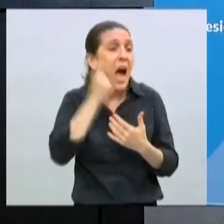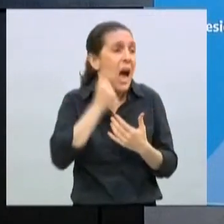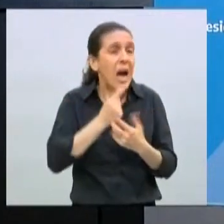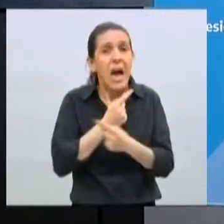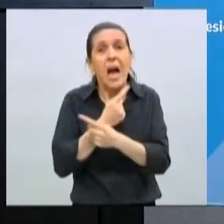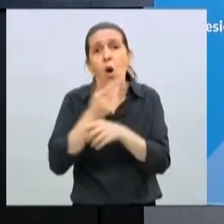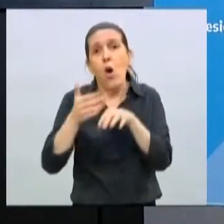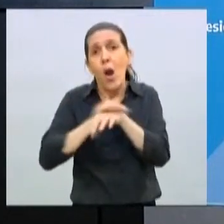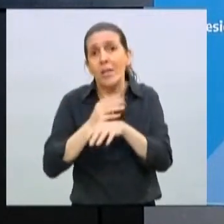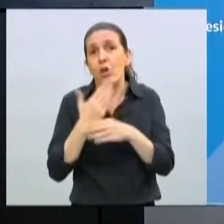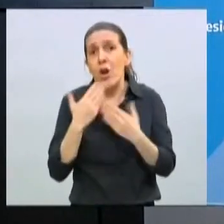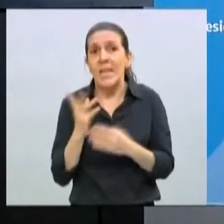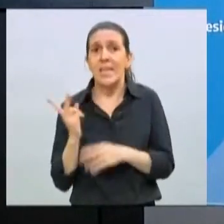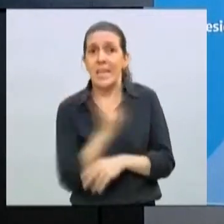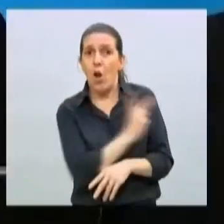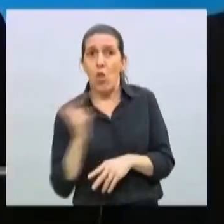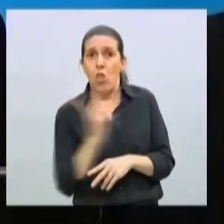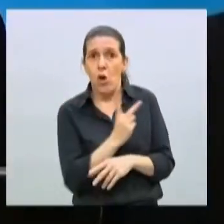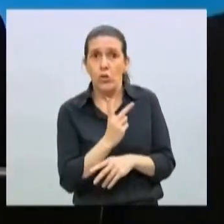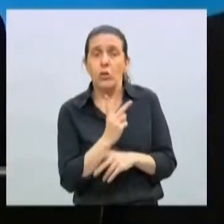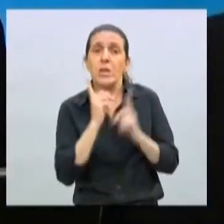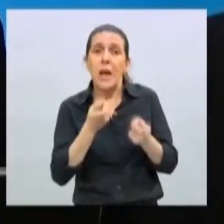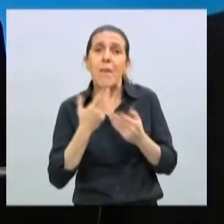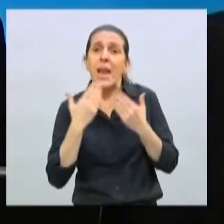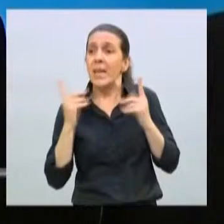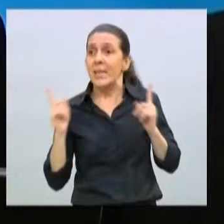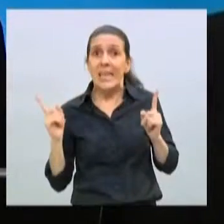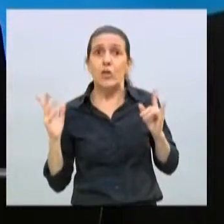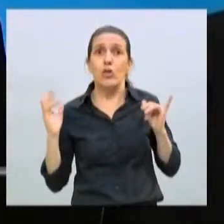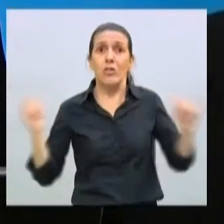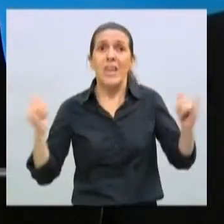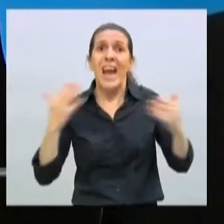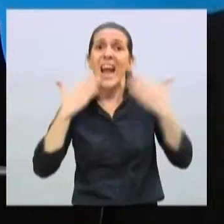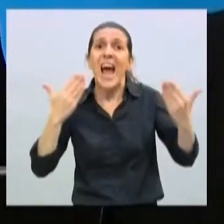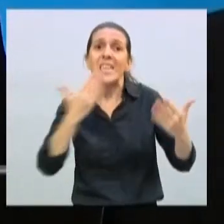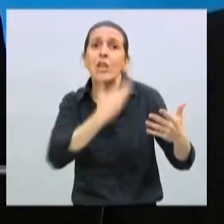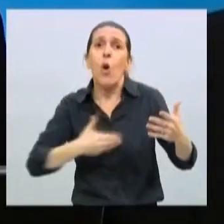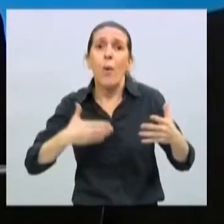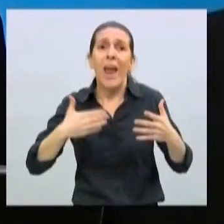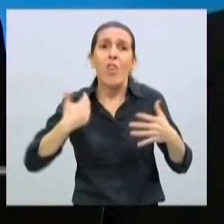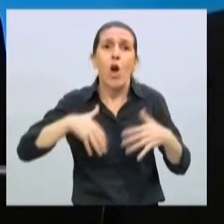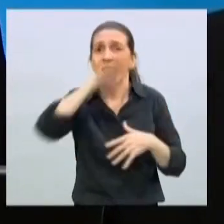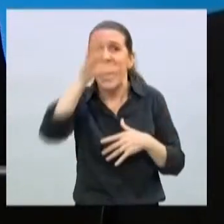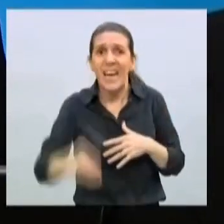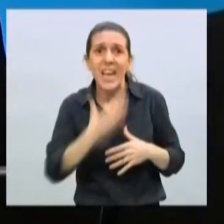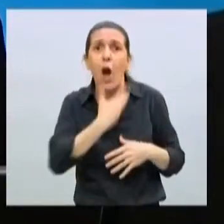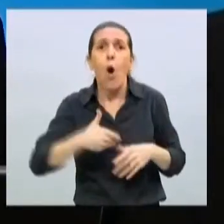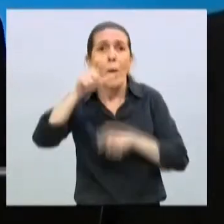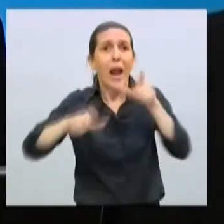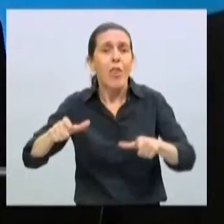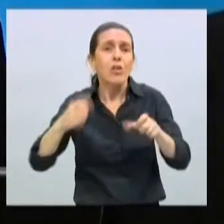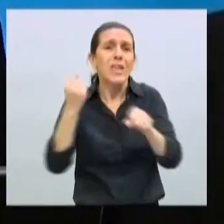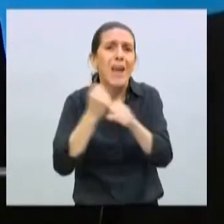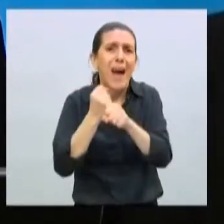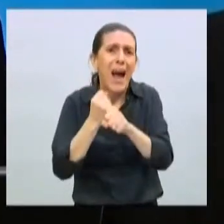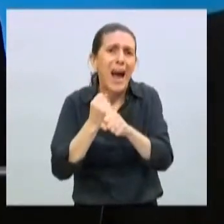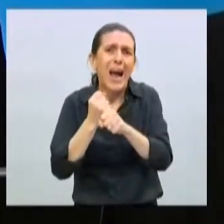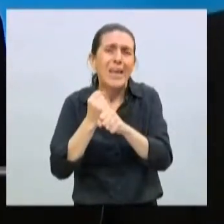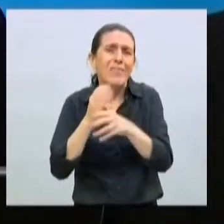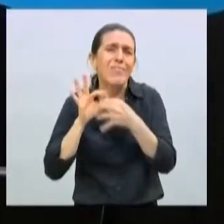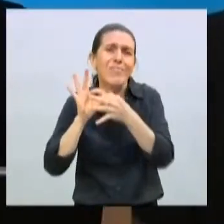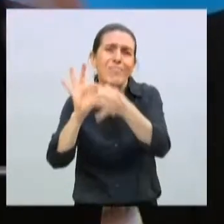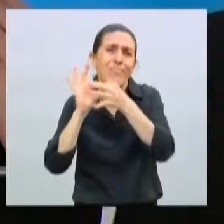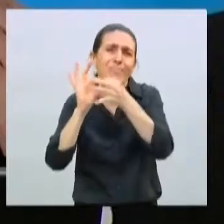Horacio, quiero hacerle llegar mi gratitud a todos los gobernadores de la Argentina que trabajan maravillosamente bien codo a codo con